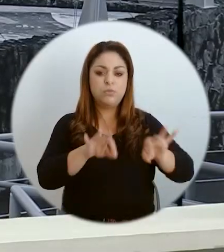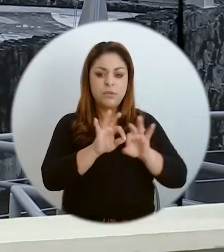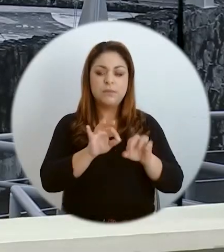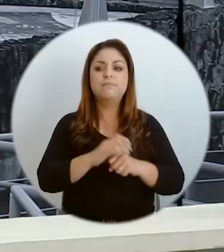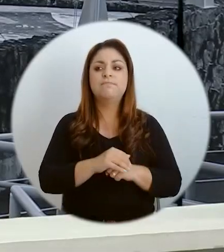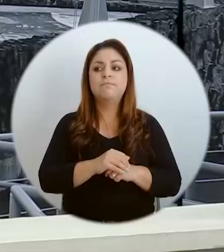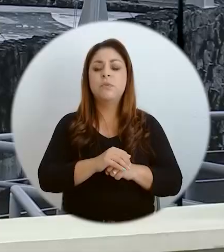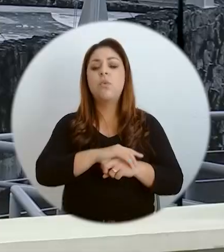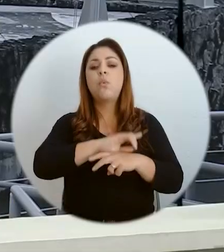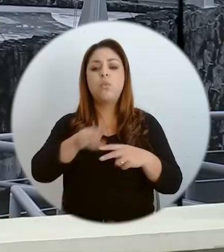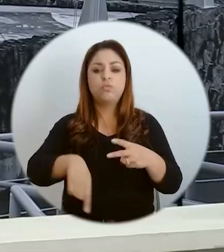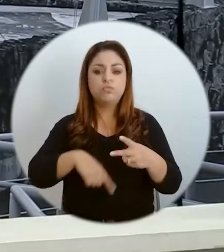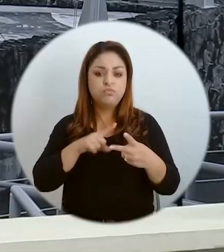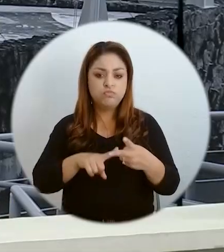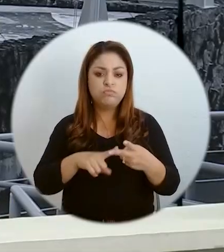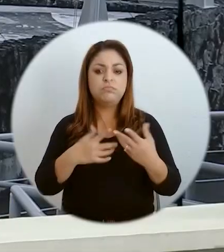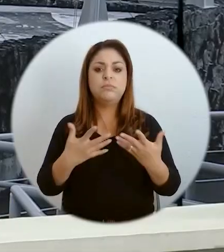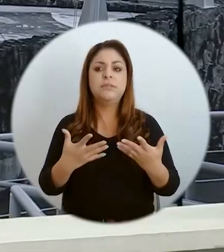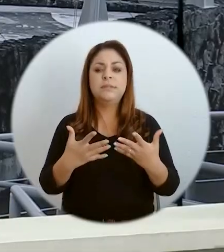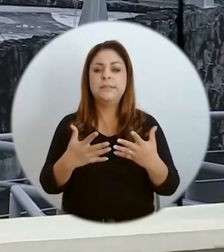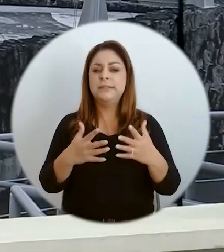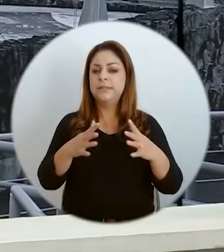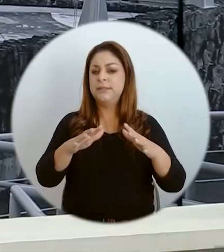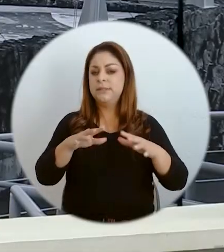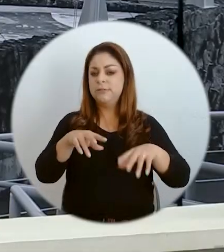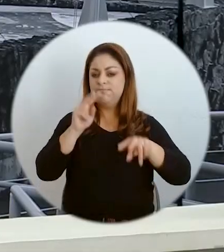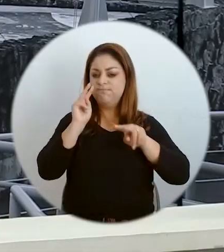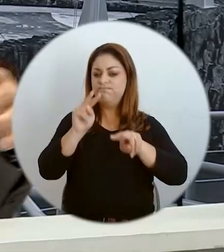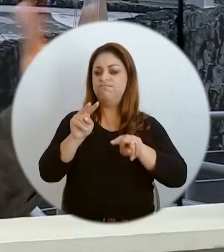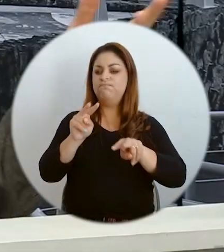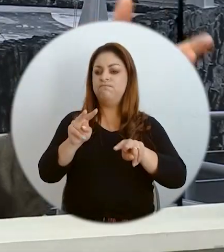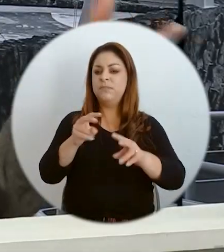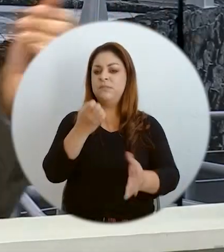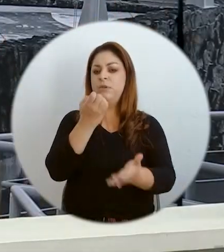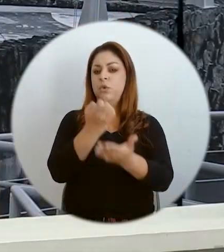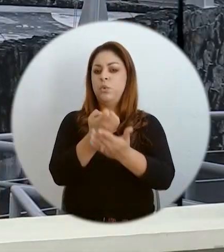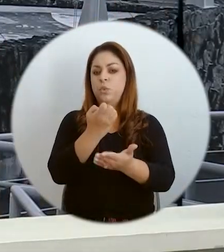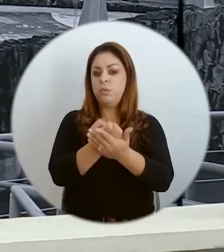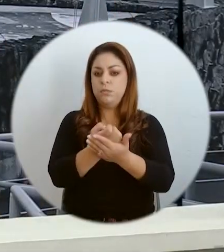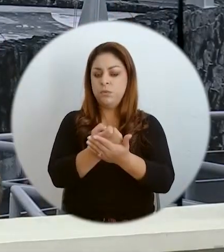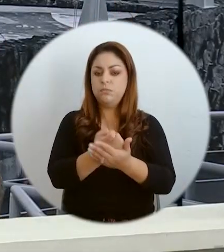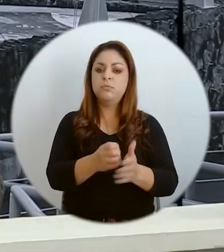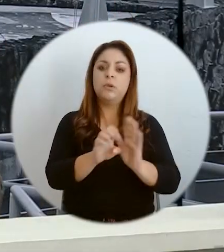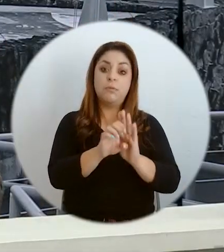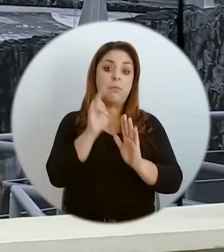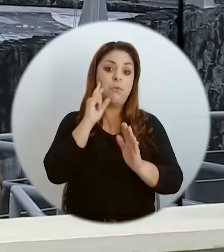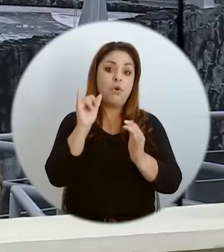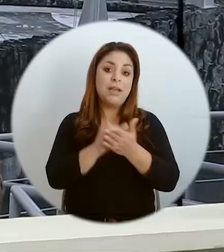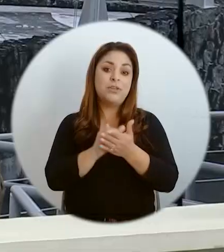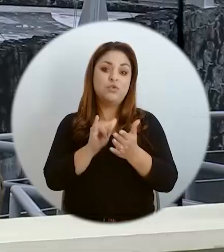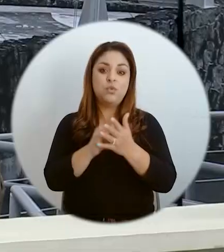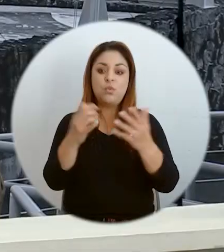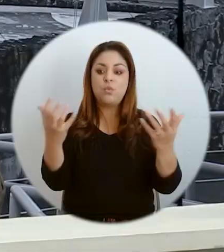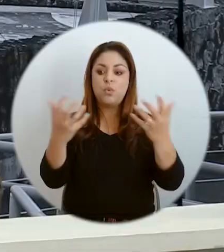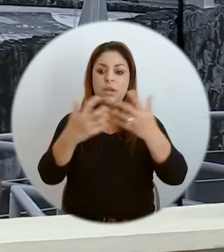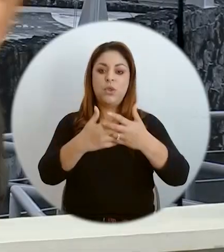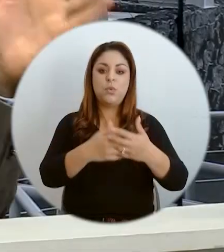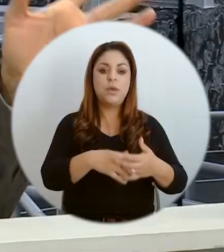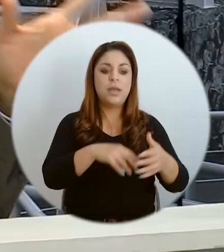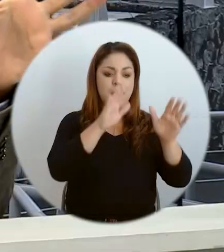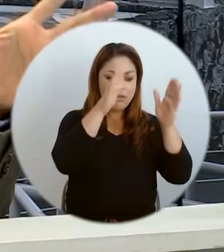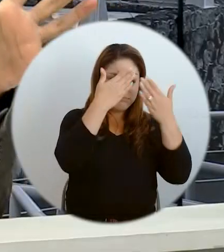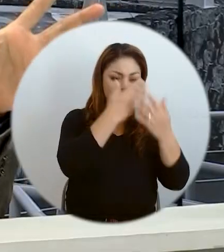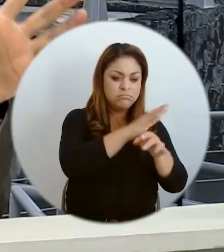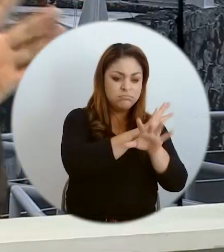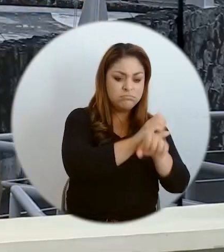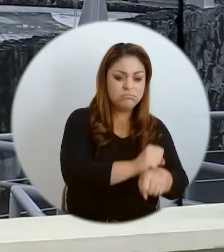con la dimensión económica, y ahí efectivamente el neoconservadurismo se emparenta, por ejemplo, con el neoliberalismo. Y quizás en